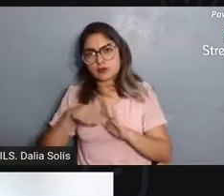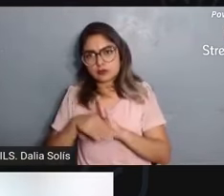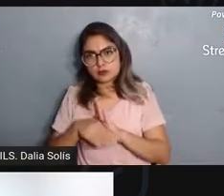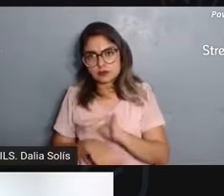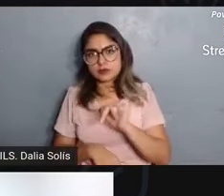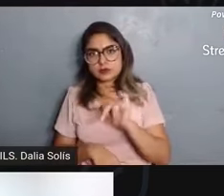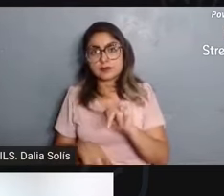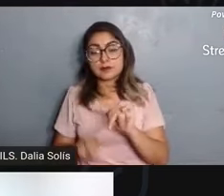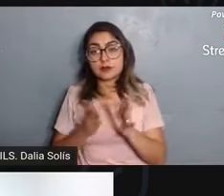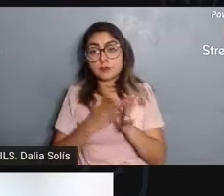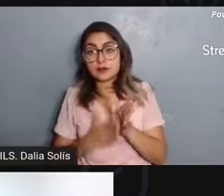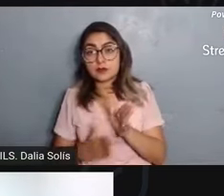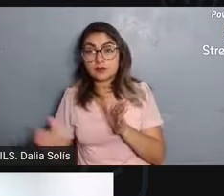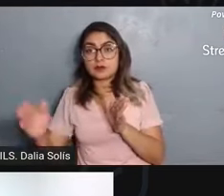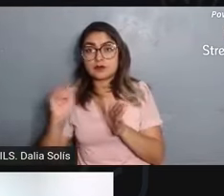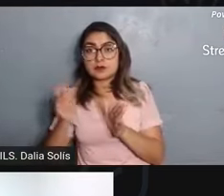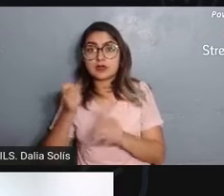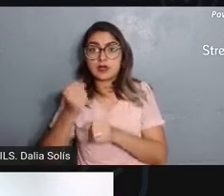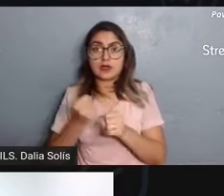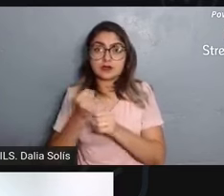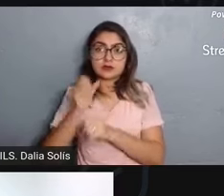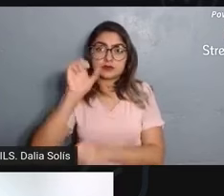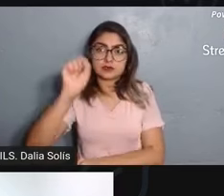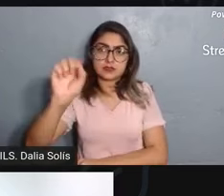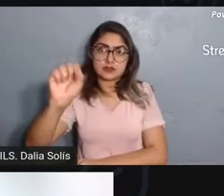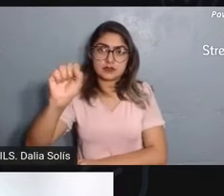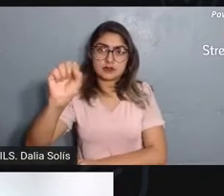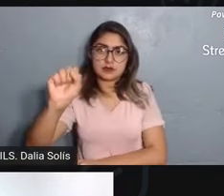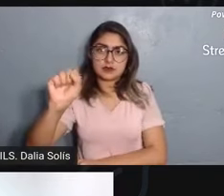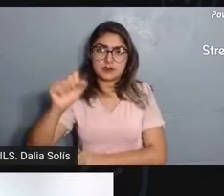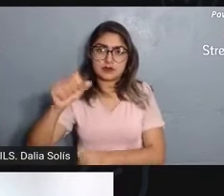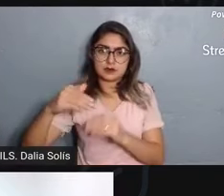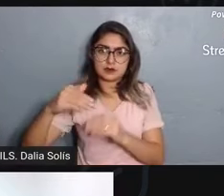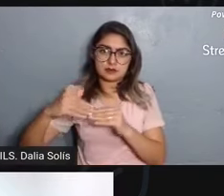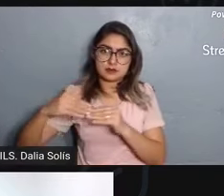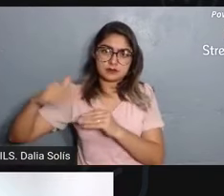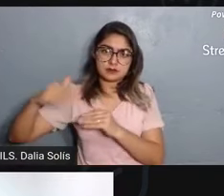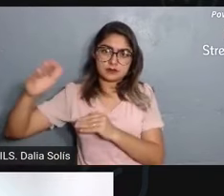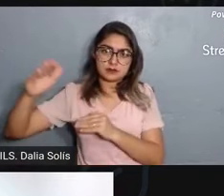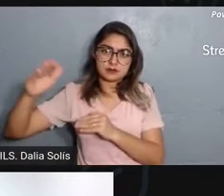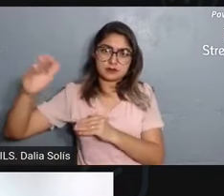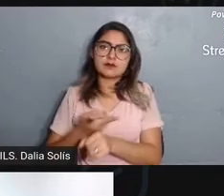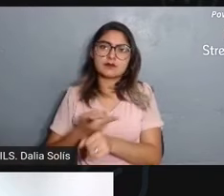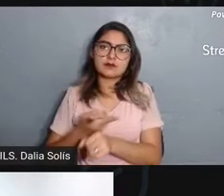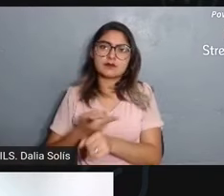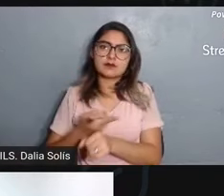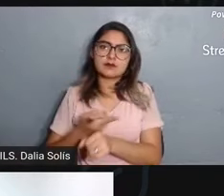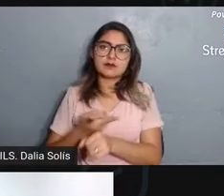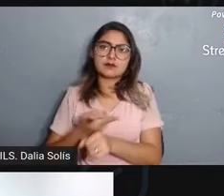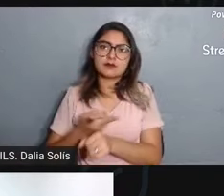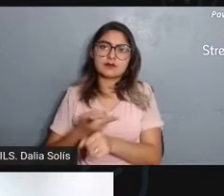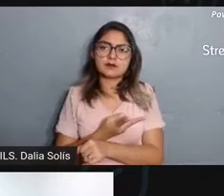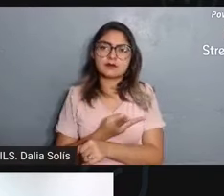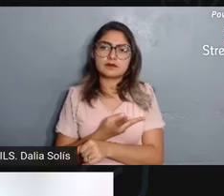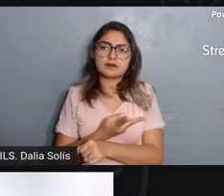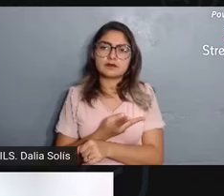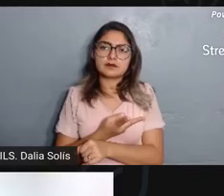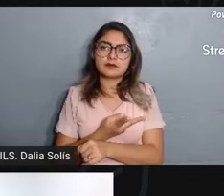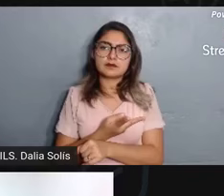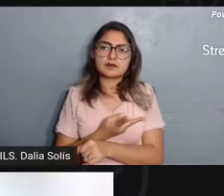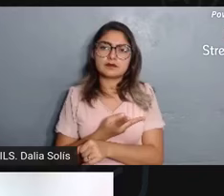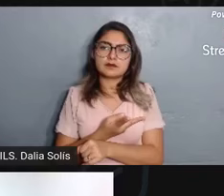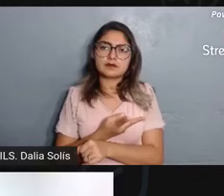que contemplar que hay alternativas para que las personas de mayores tengan la posibilidad